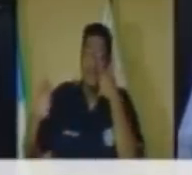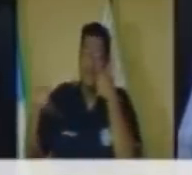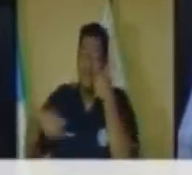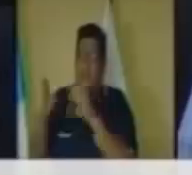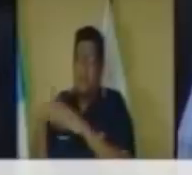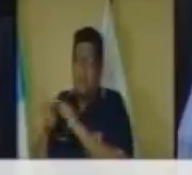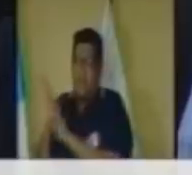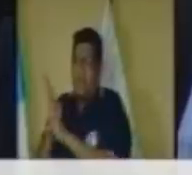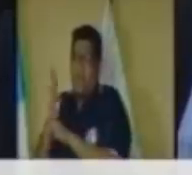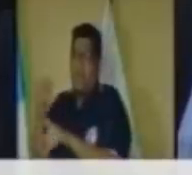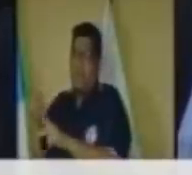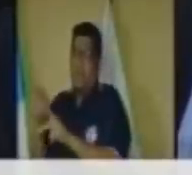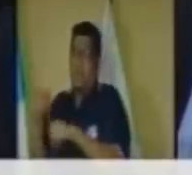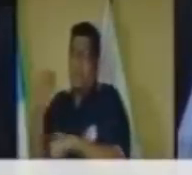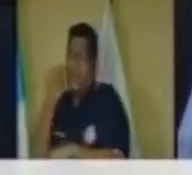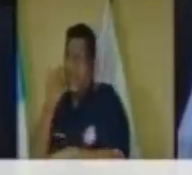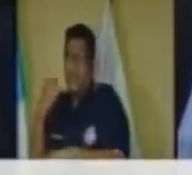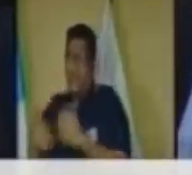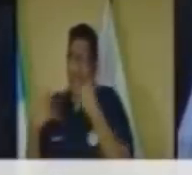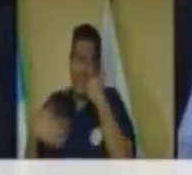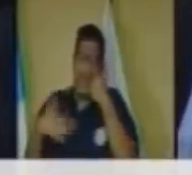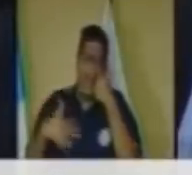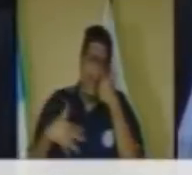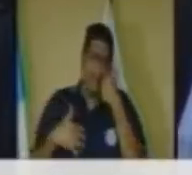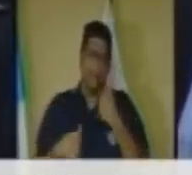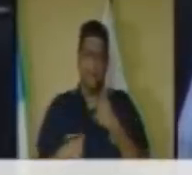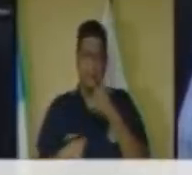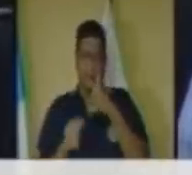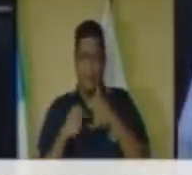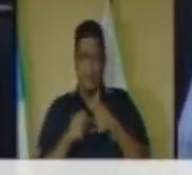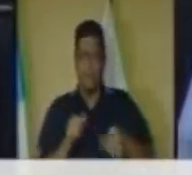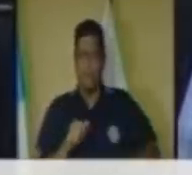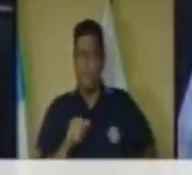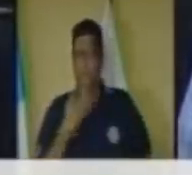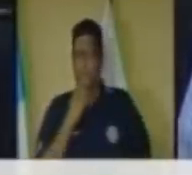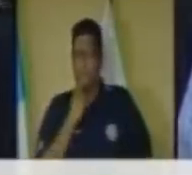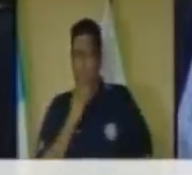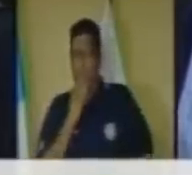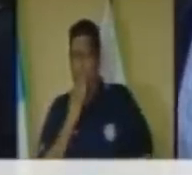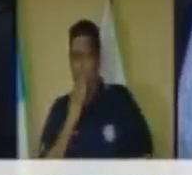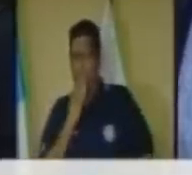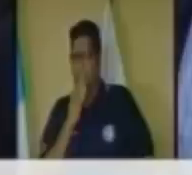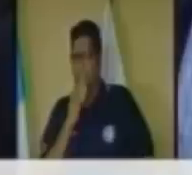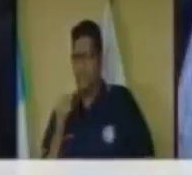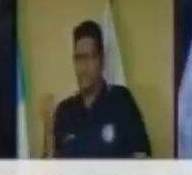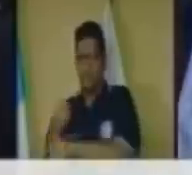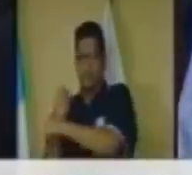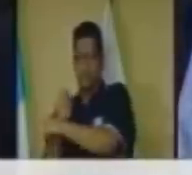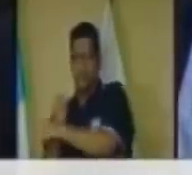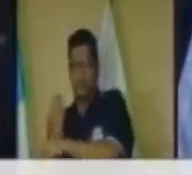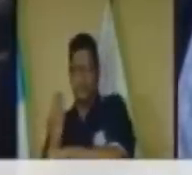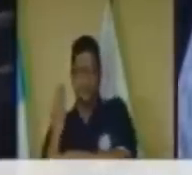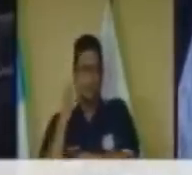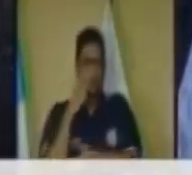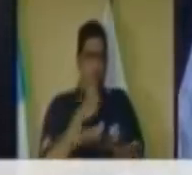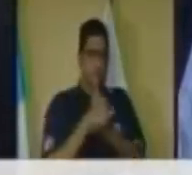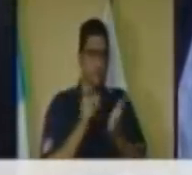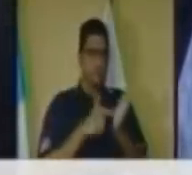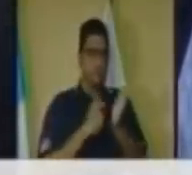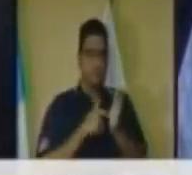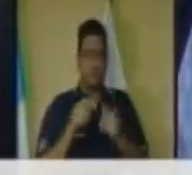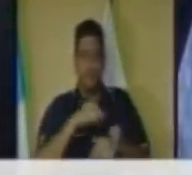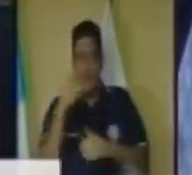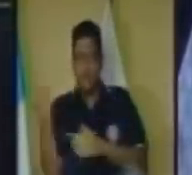se revisó todo y todo terminó satisfactoriamente. Solo para leerles